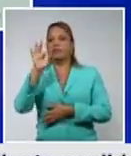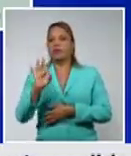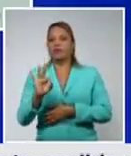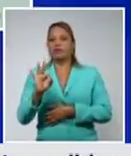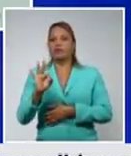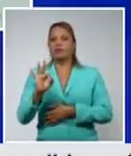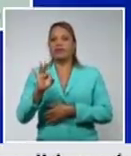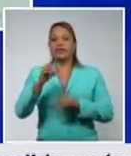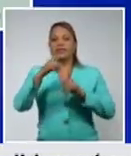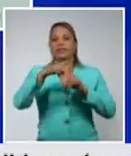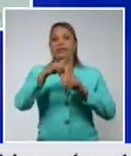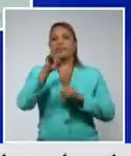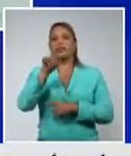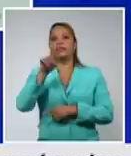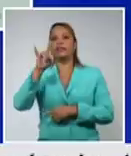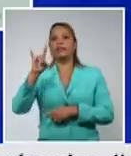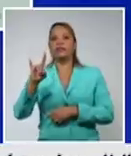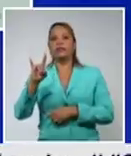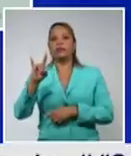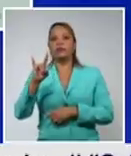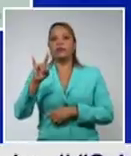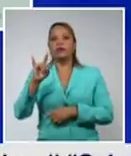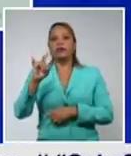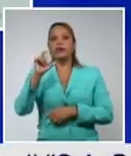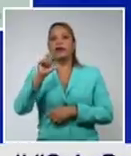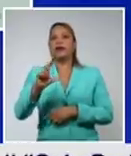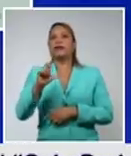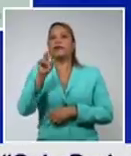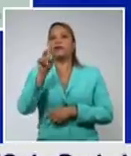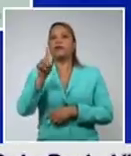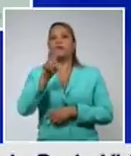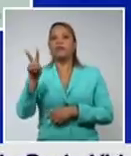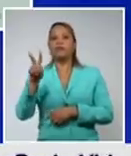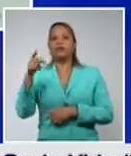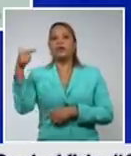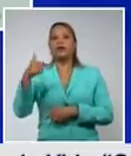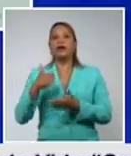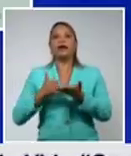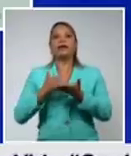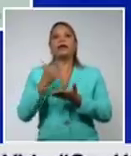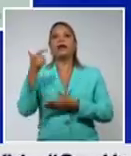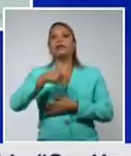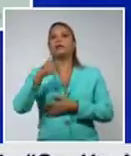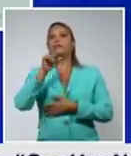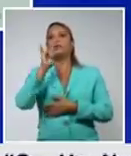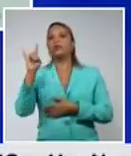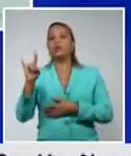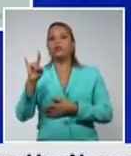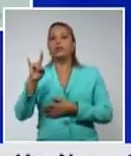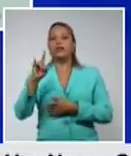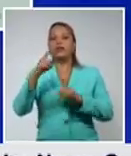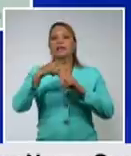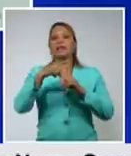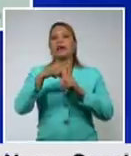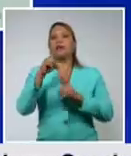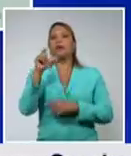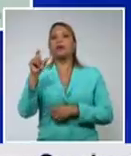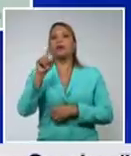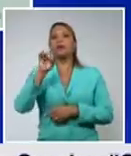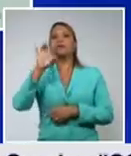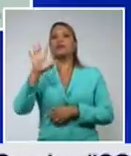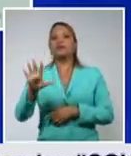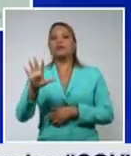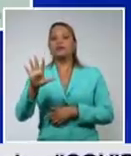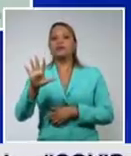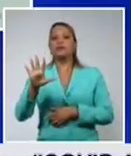Trinidad 19, Cabaiguán 12, Jatibonico 9, Tahuasco 5, Yaguajay 4 y